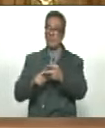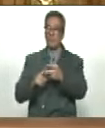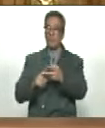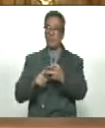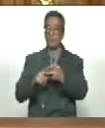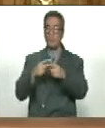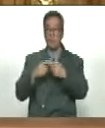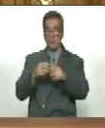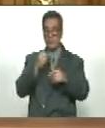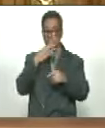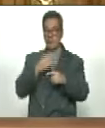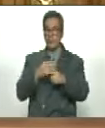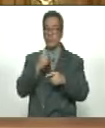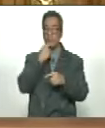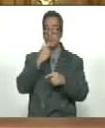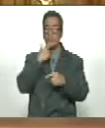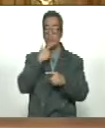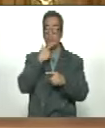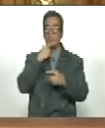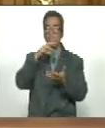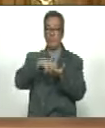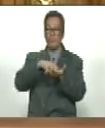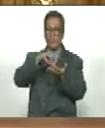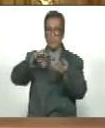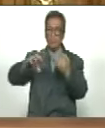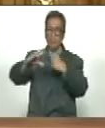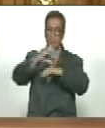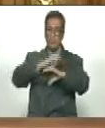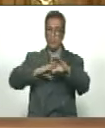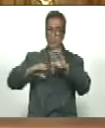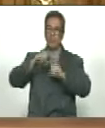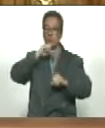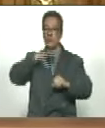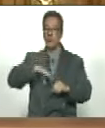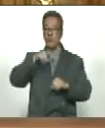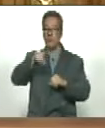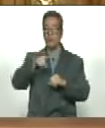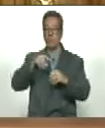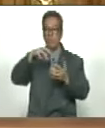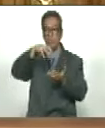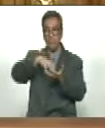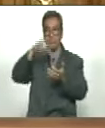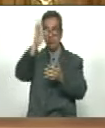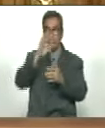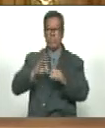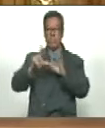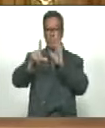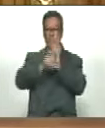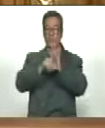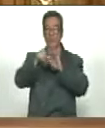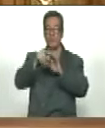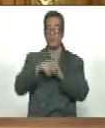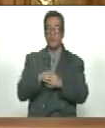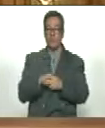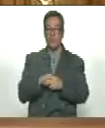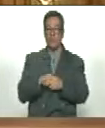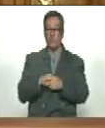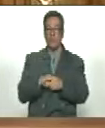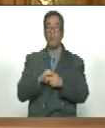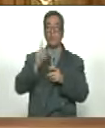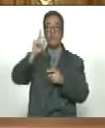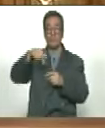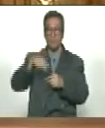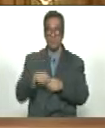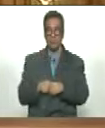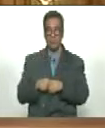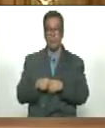del extraordinario y hermoso patrimonio cultural e histórico del Palacio Federal Legislativo, así